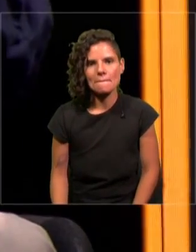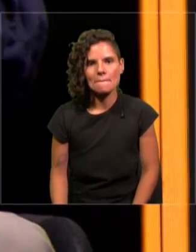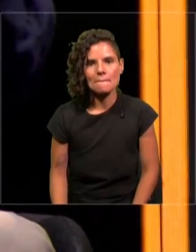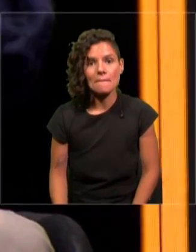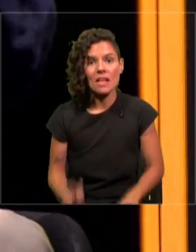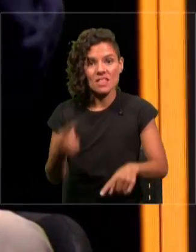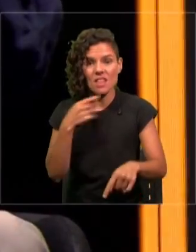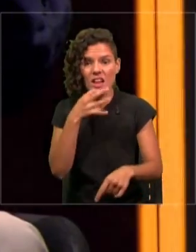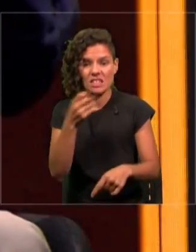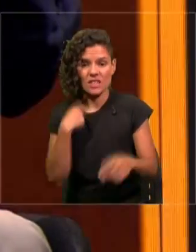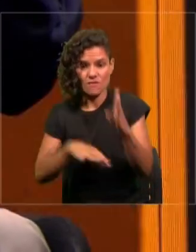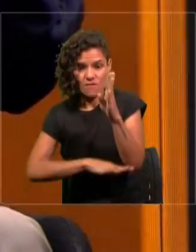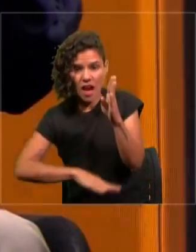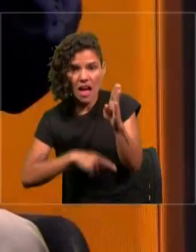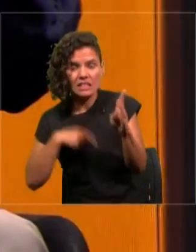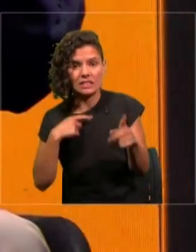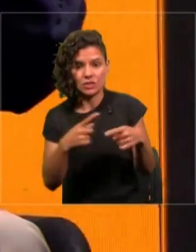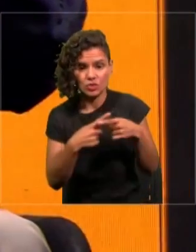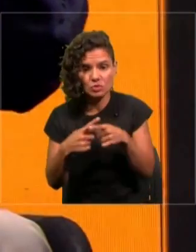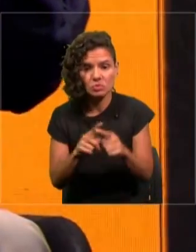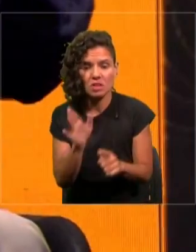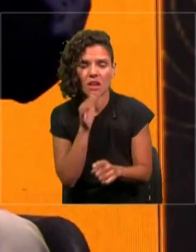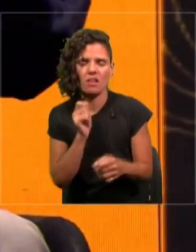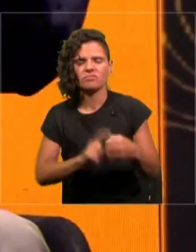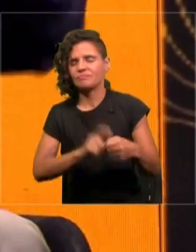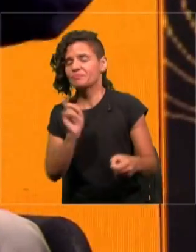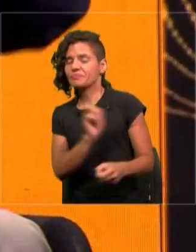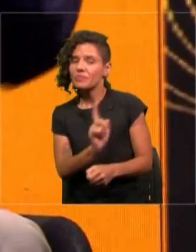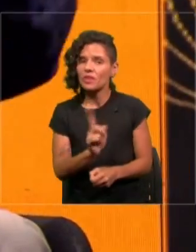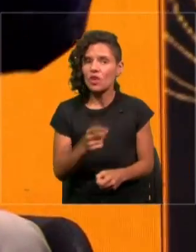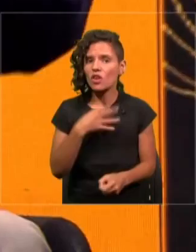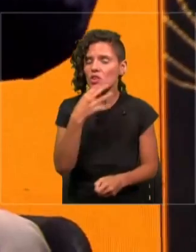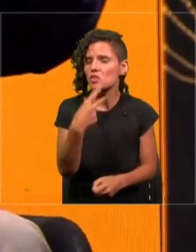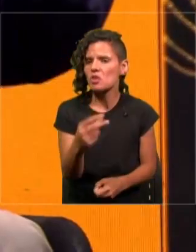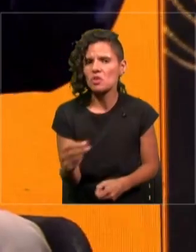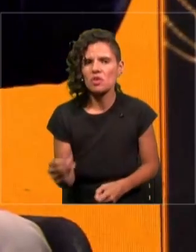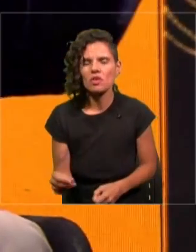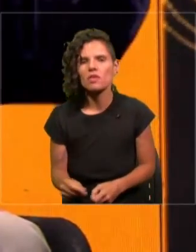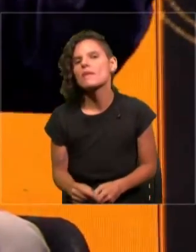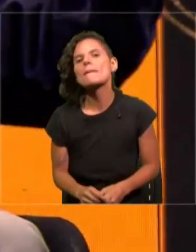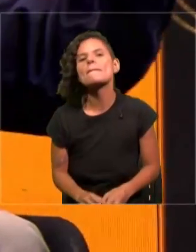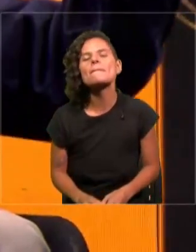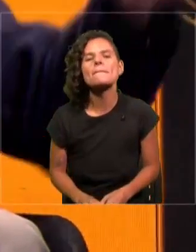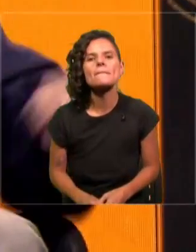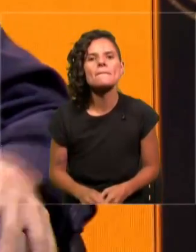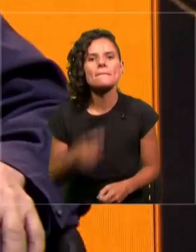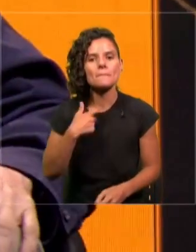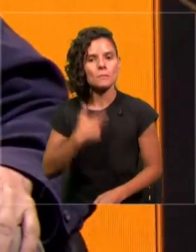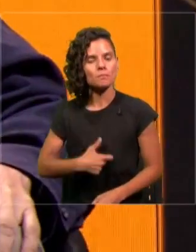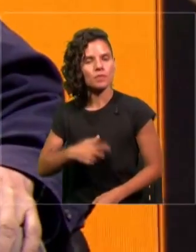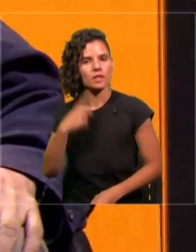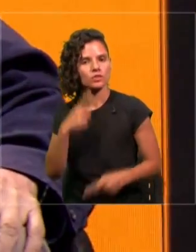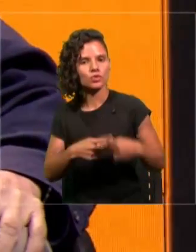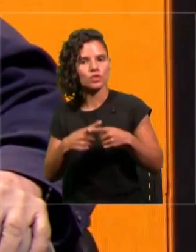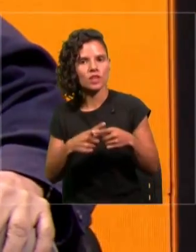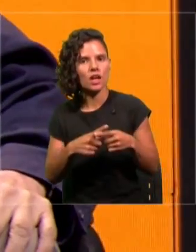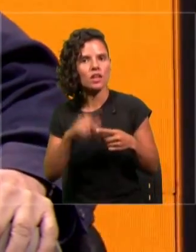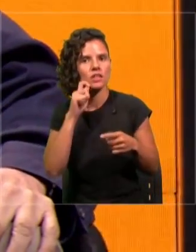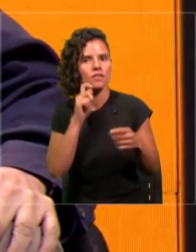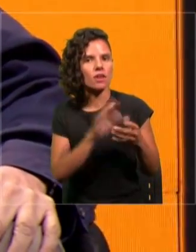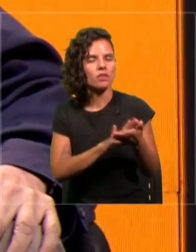condición esencial planteó el viejo Marx, o sea, la negación de sus seres social es la